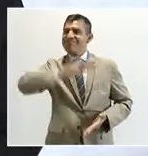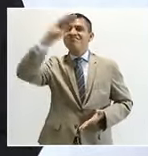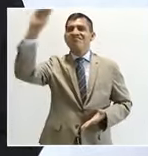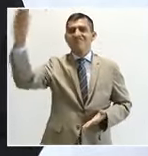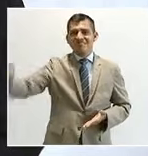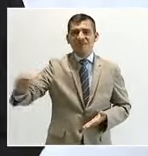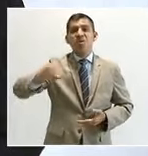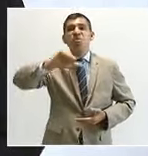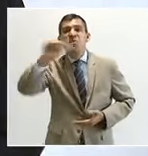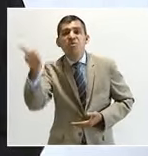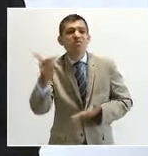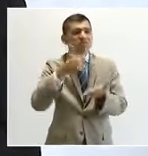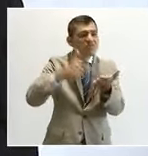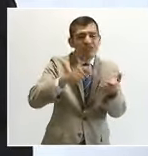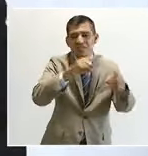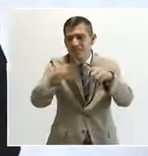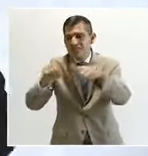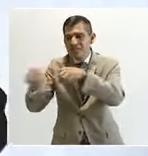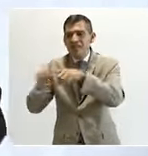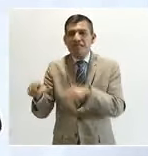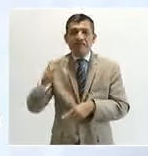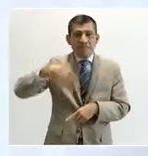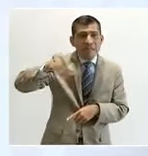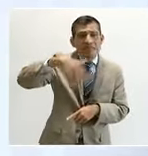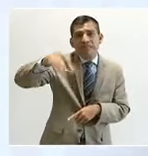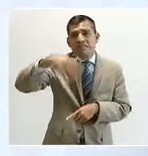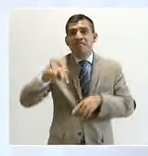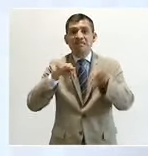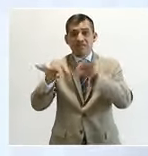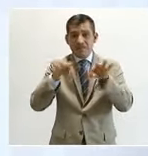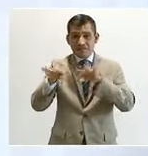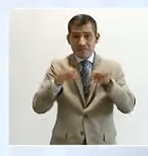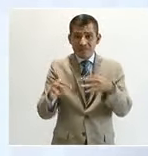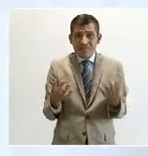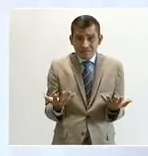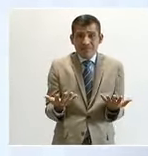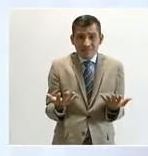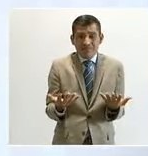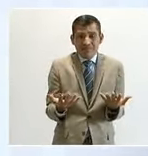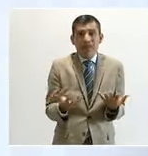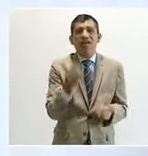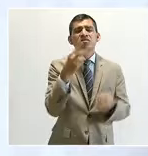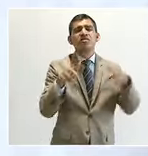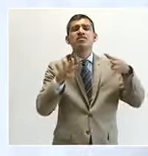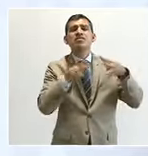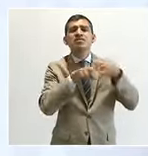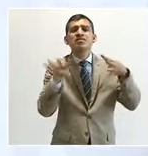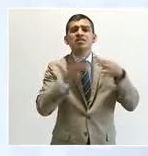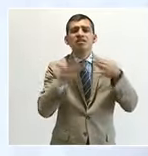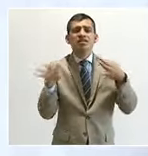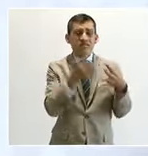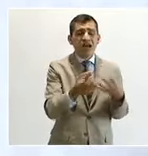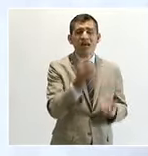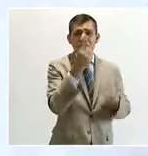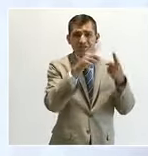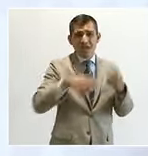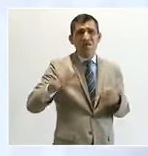a otras partes fíjense lo que hicieron nuestros paisanos migrantes michoacanos y de todo México